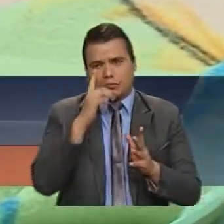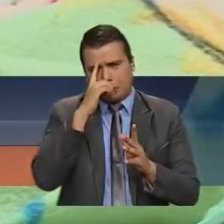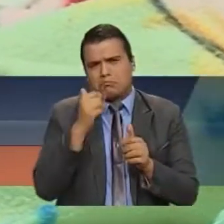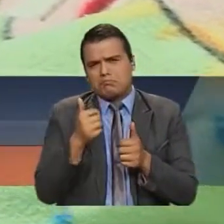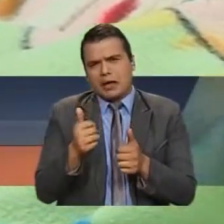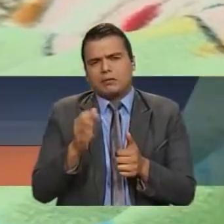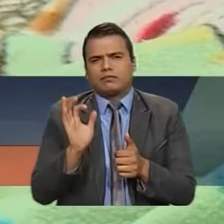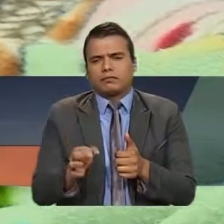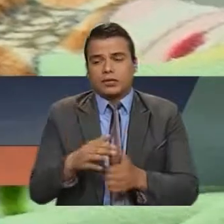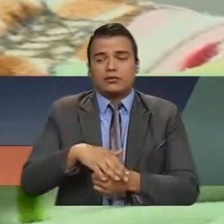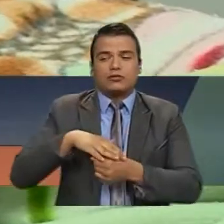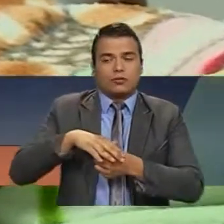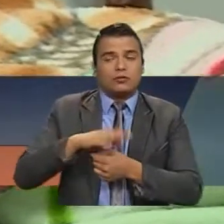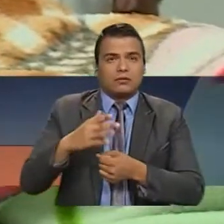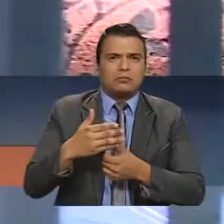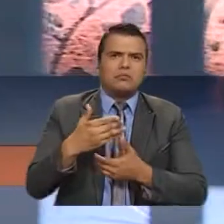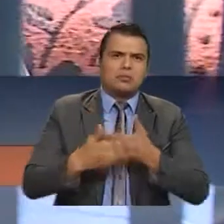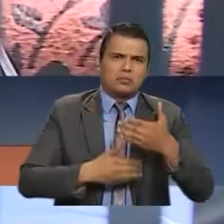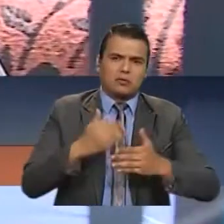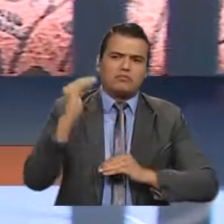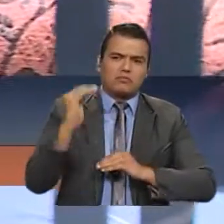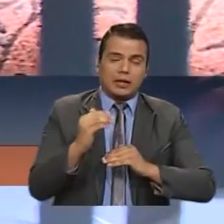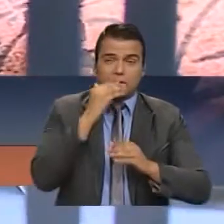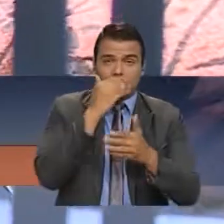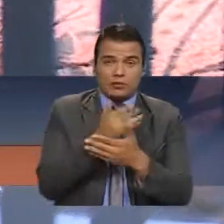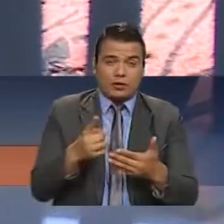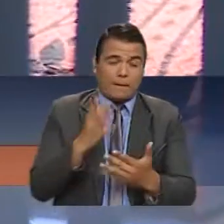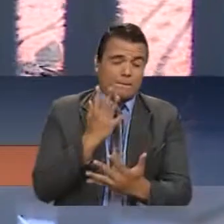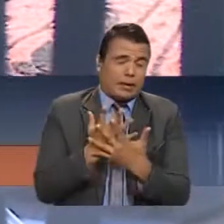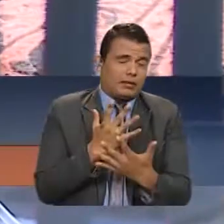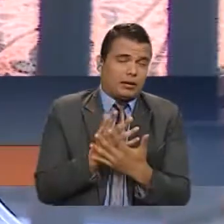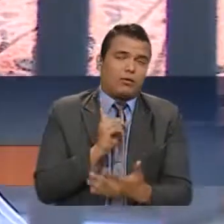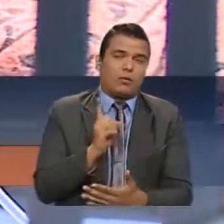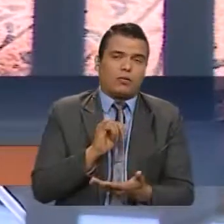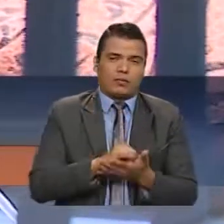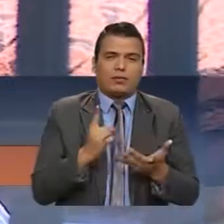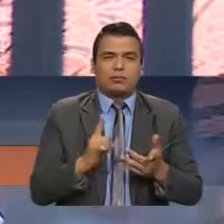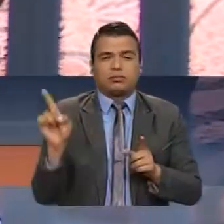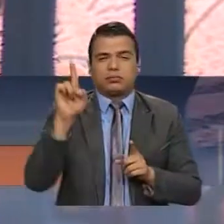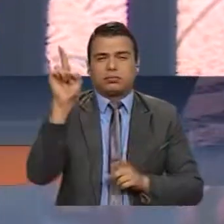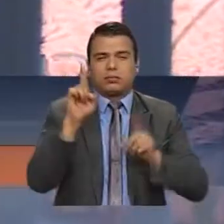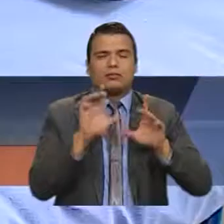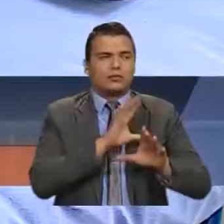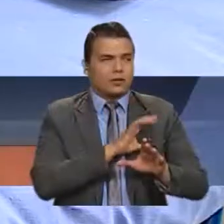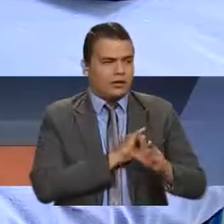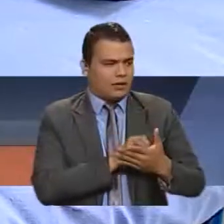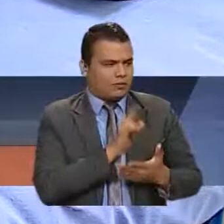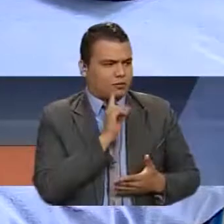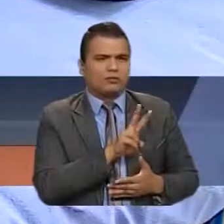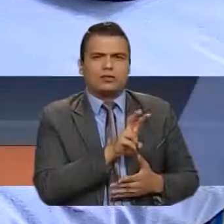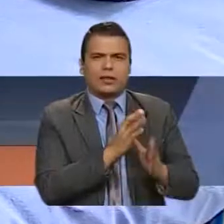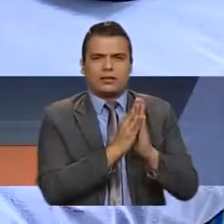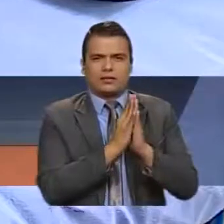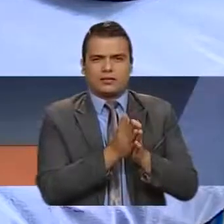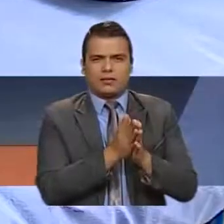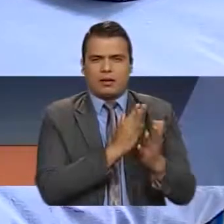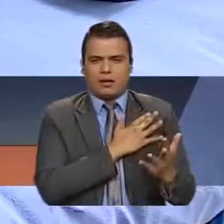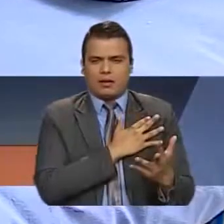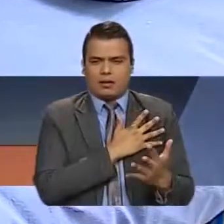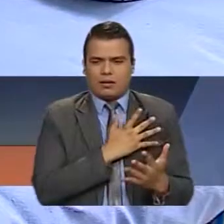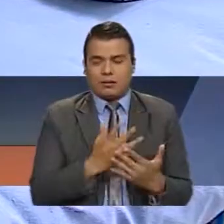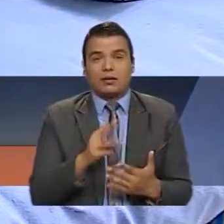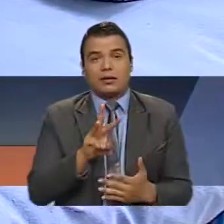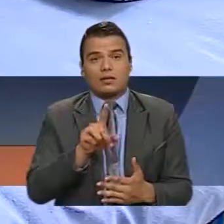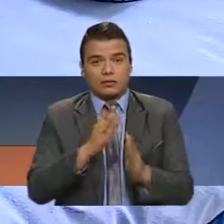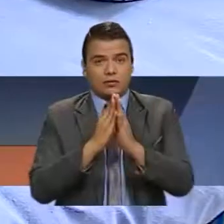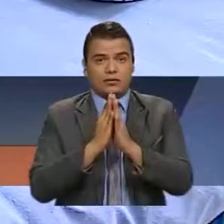cifras es que cada vez son menos los menores de edad quemados con pólvora en cali desde el 7 de diciembre a lo que ocurrió